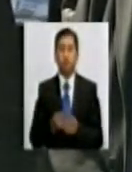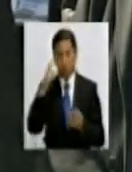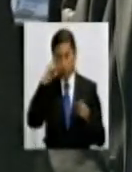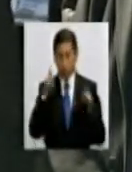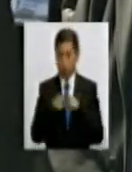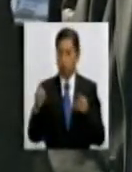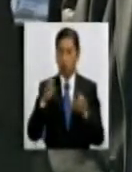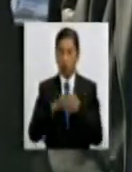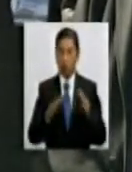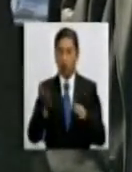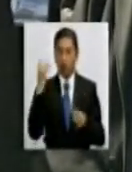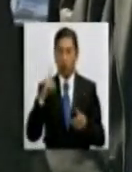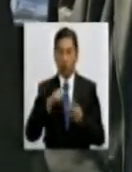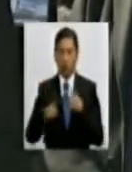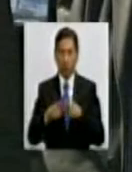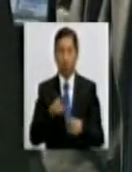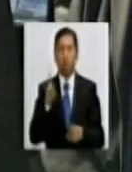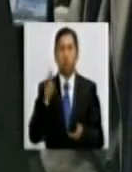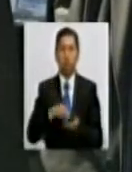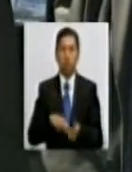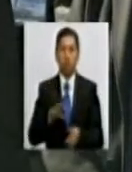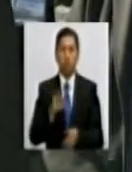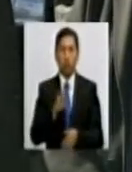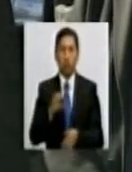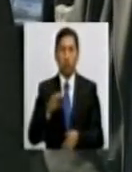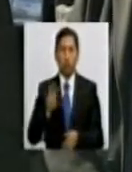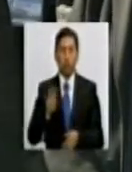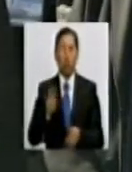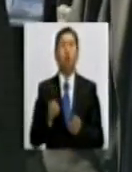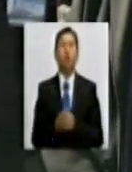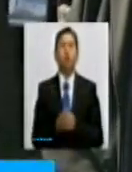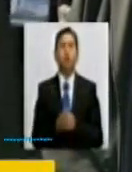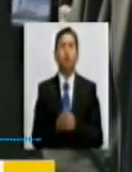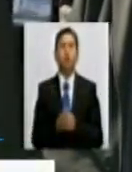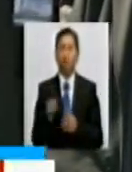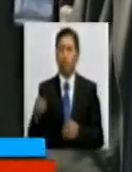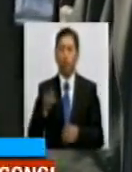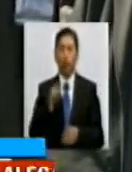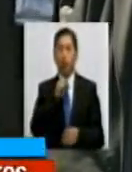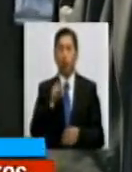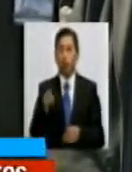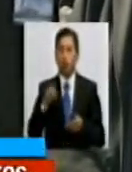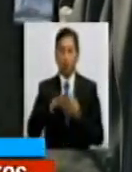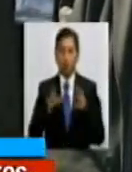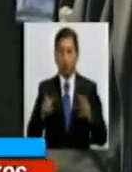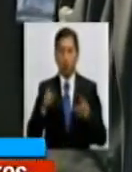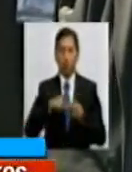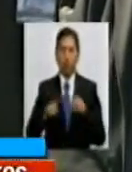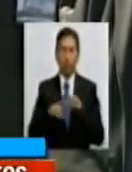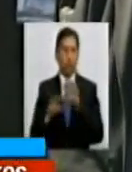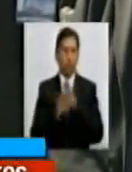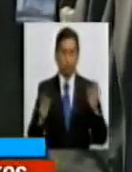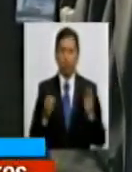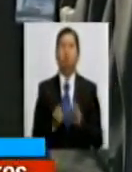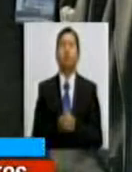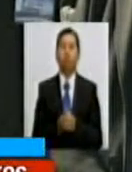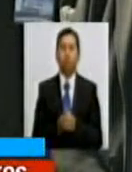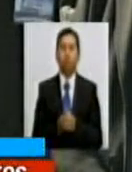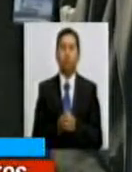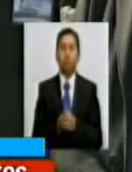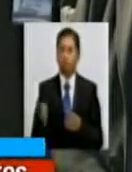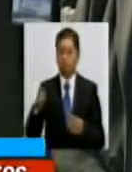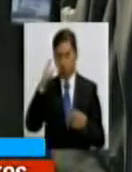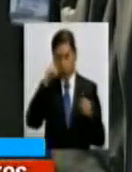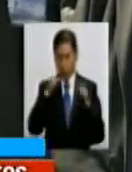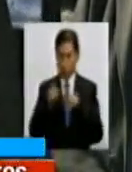Paz y Amistad de 1904 no garantiza ni paz ni amistad. Fue un